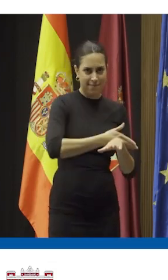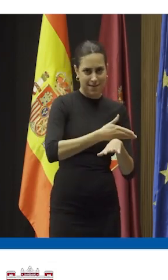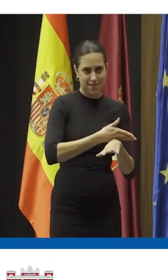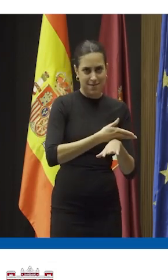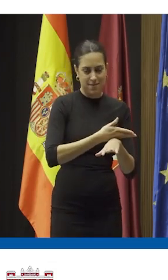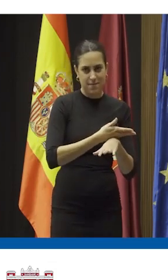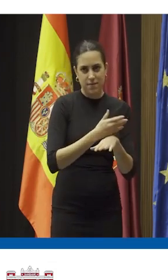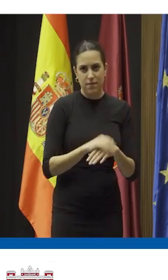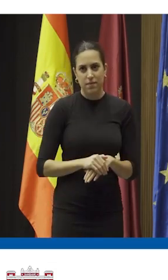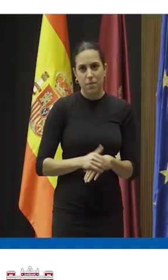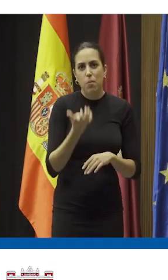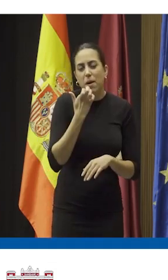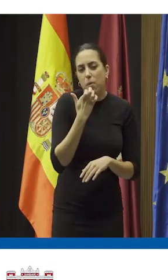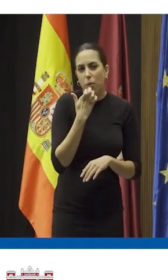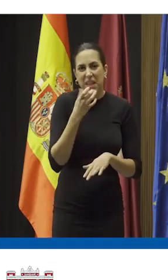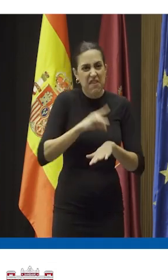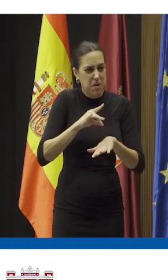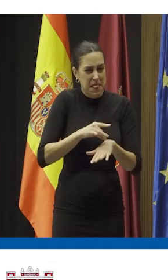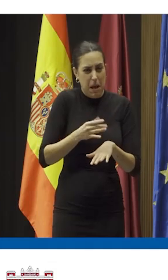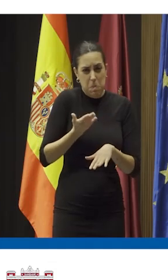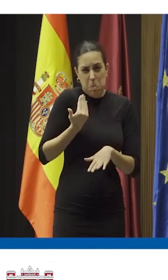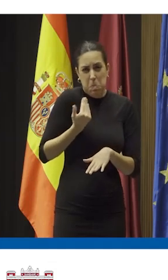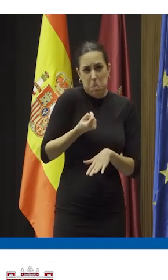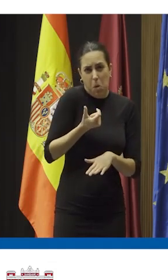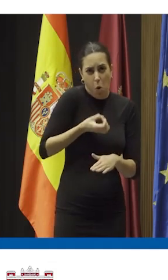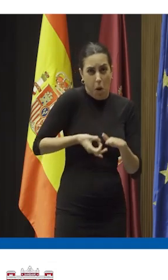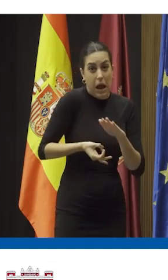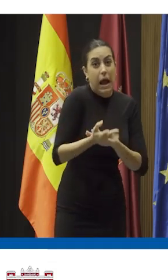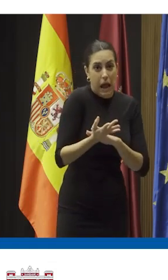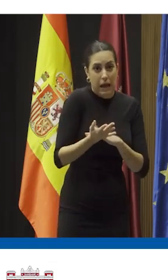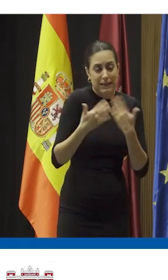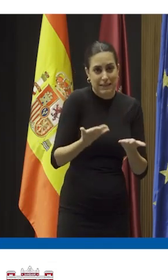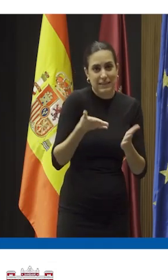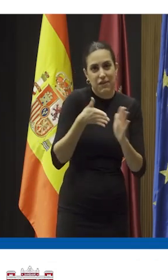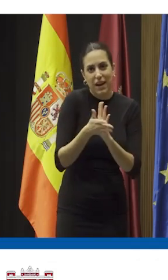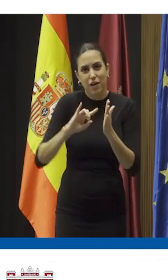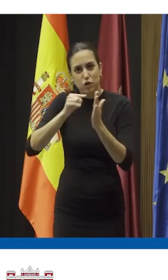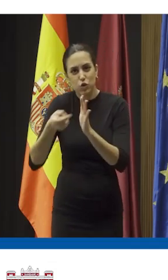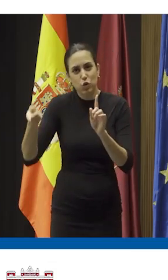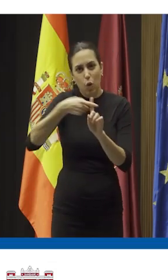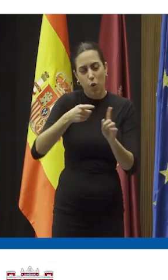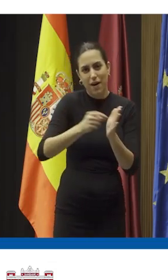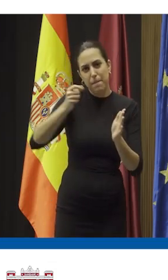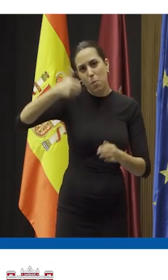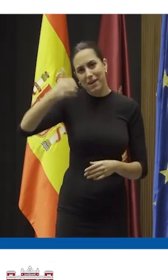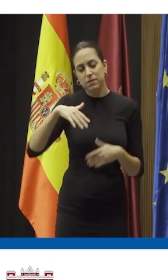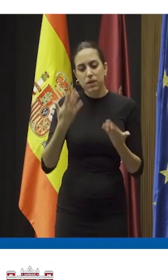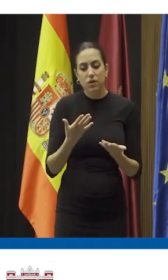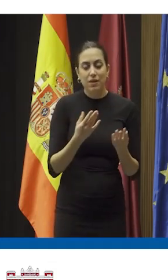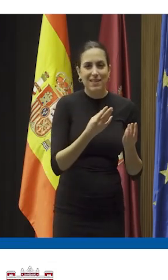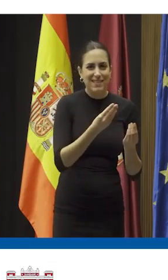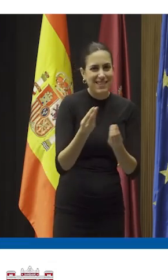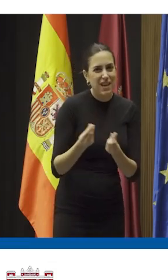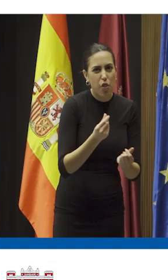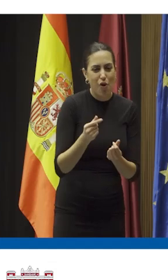muy en su principio y en momentos iniciales y a poner remedio. Y en cambio tengo la sensación de que ahí